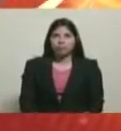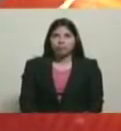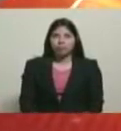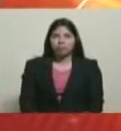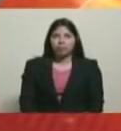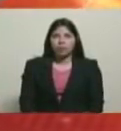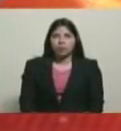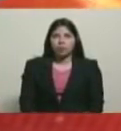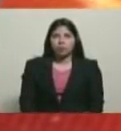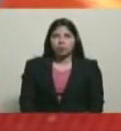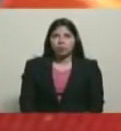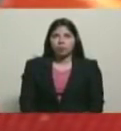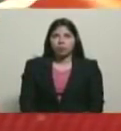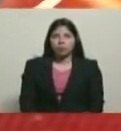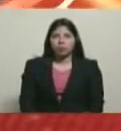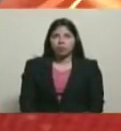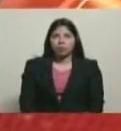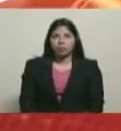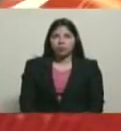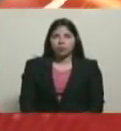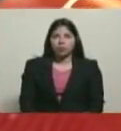Tempranas horas de la madrugada,